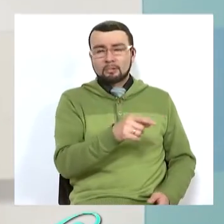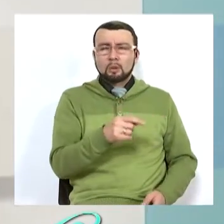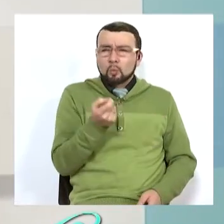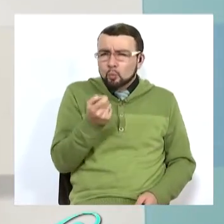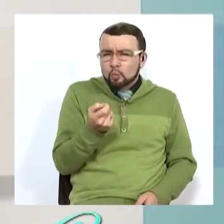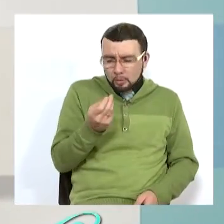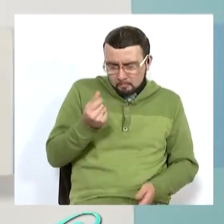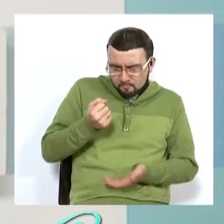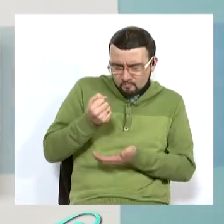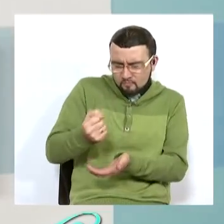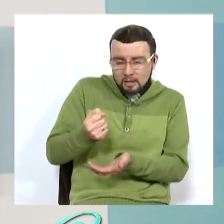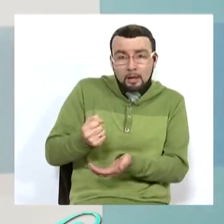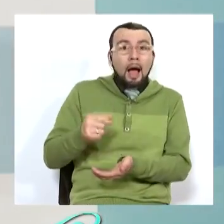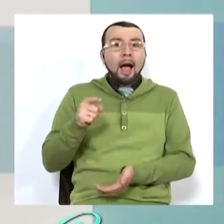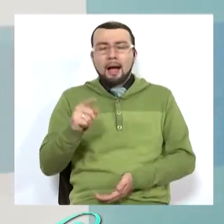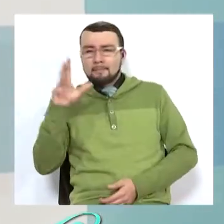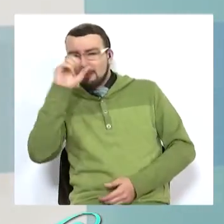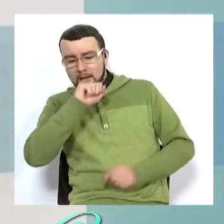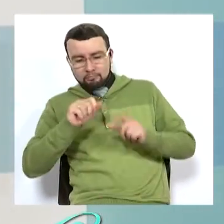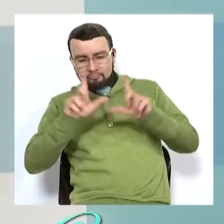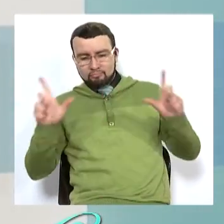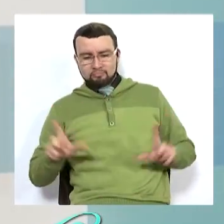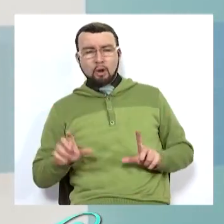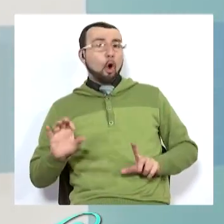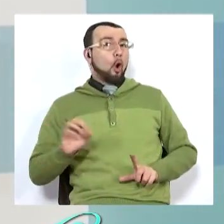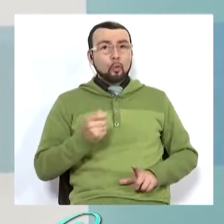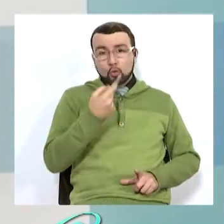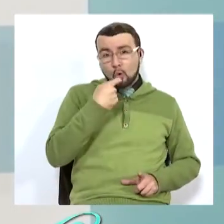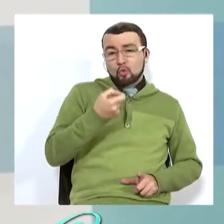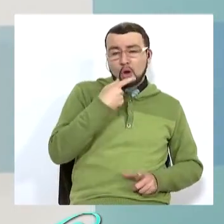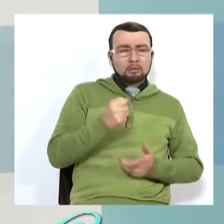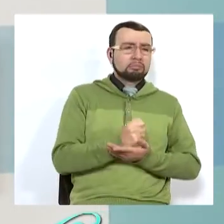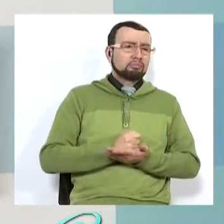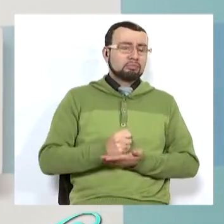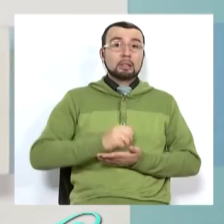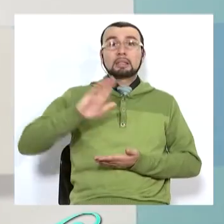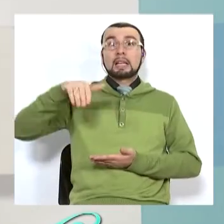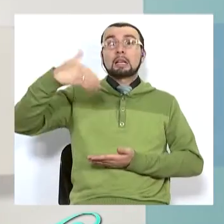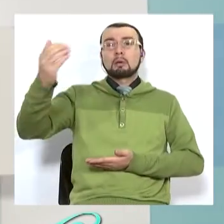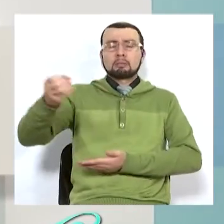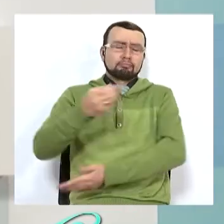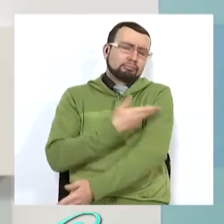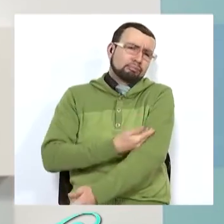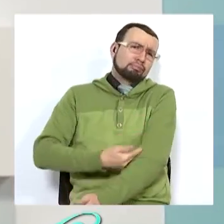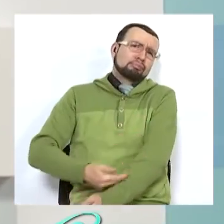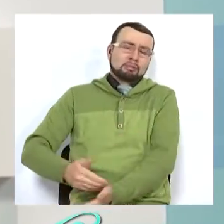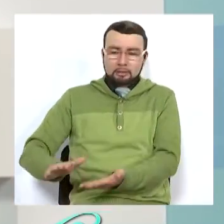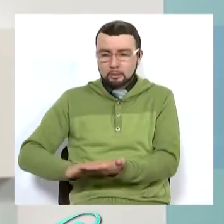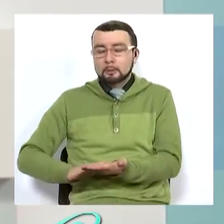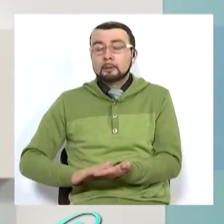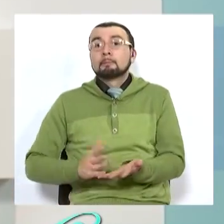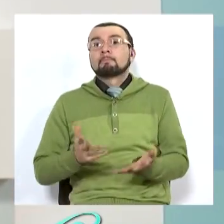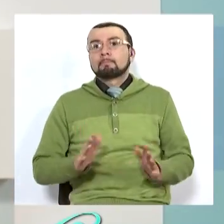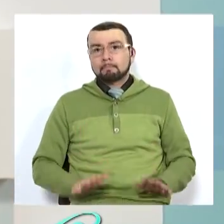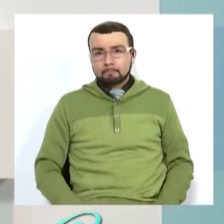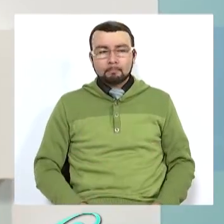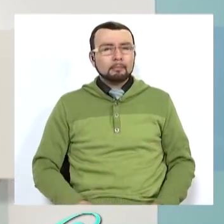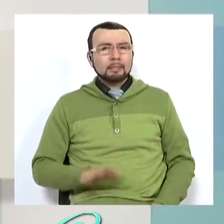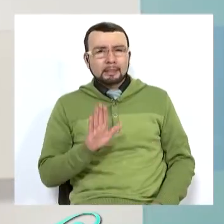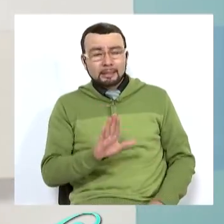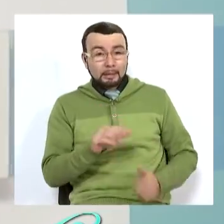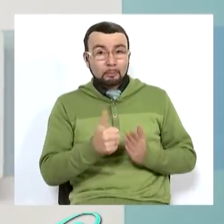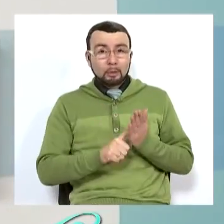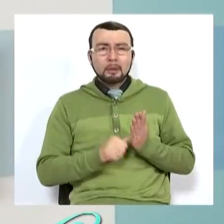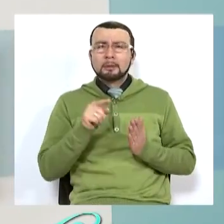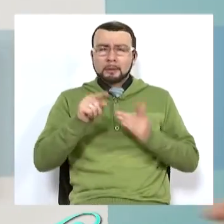un poquito más y tengo un diagnóstico, o me tomo una cosita ahí y después me gasto todo haciéndome un tratamiento. Que sea pues este programa